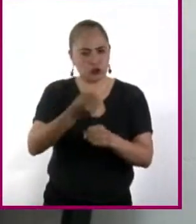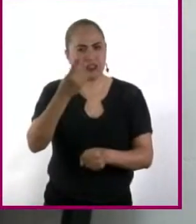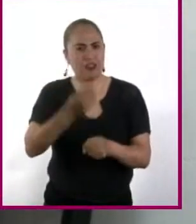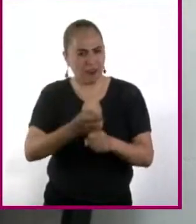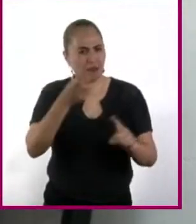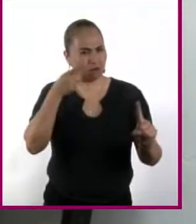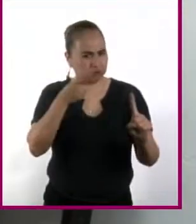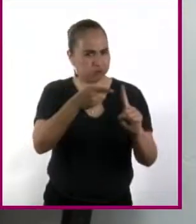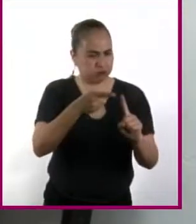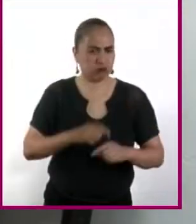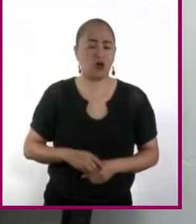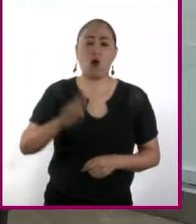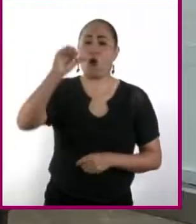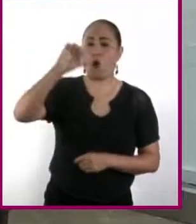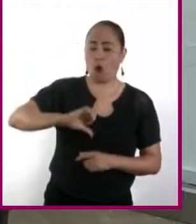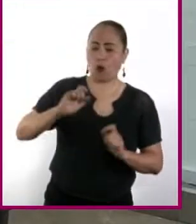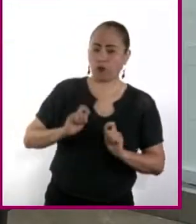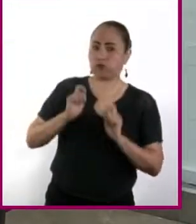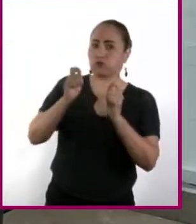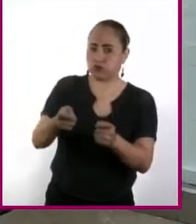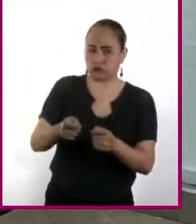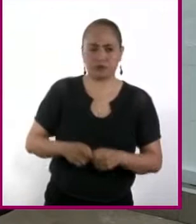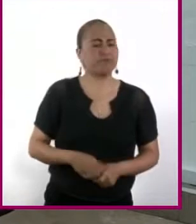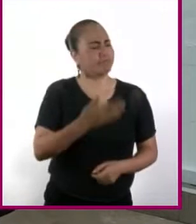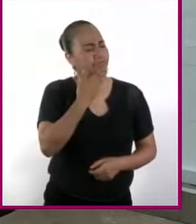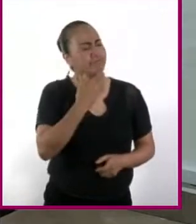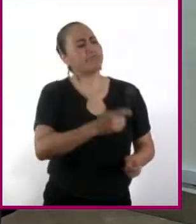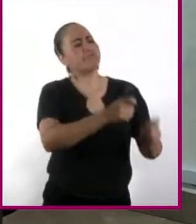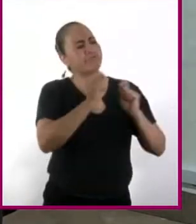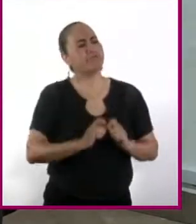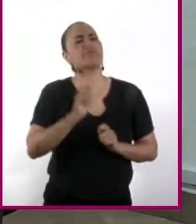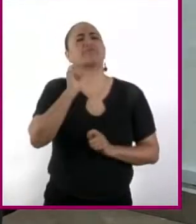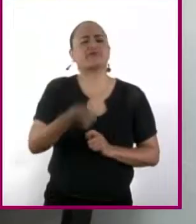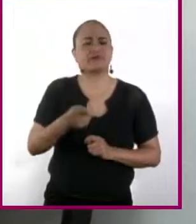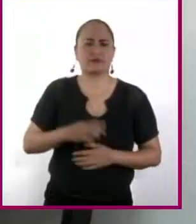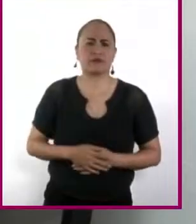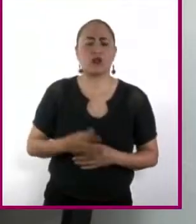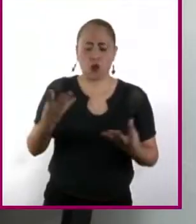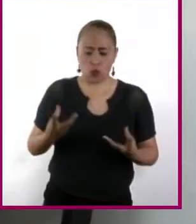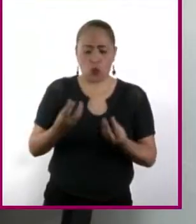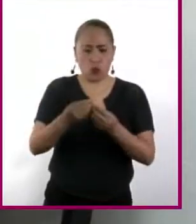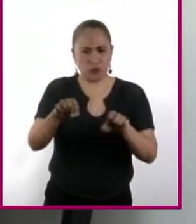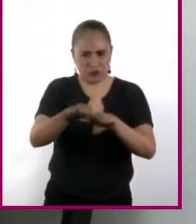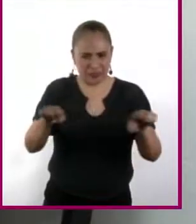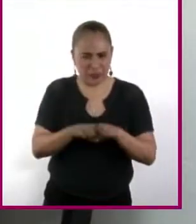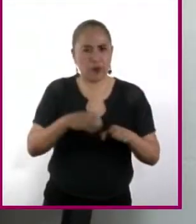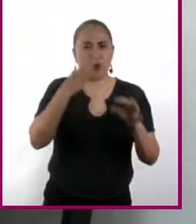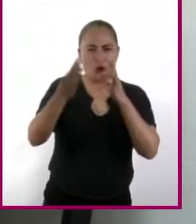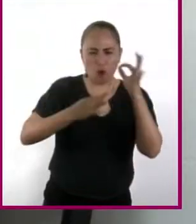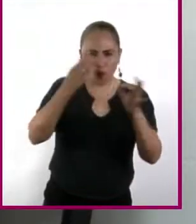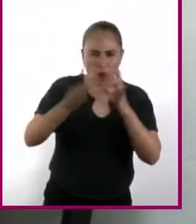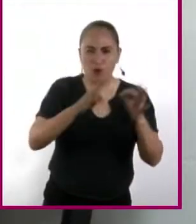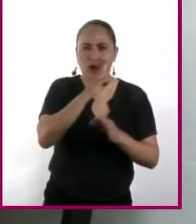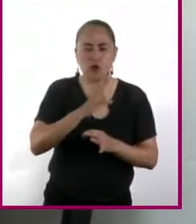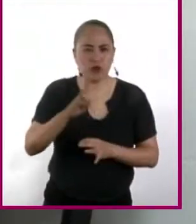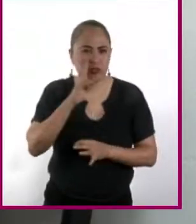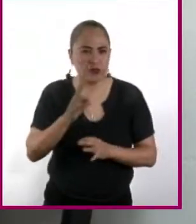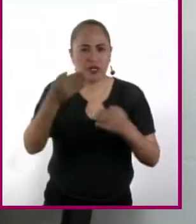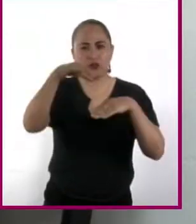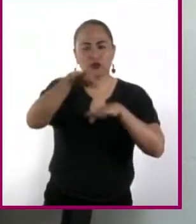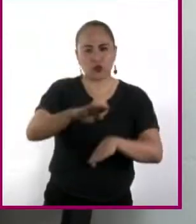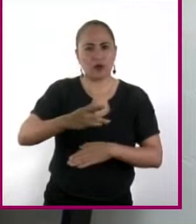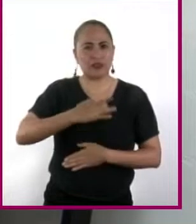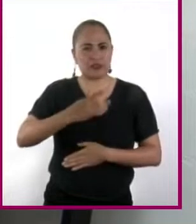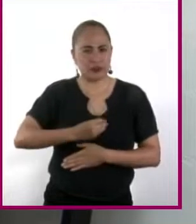una asignación muy importante. Muy bien, mire, ¿de qué se trata? Van a trabajar en una nota que aborde el bienestar y la